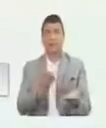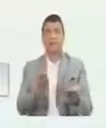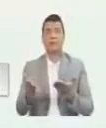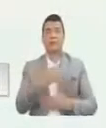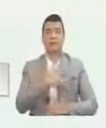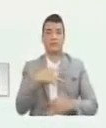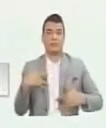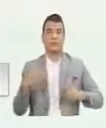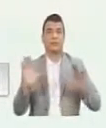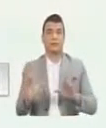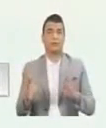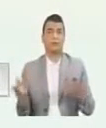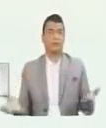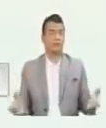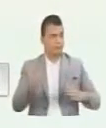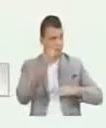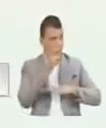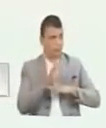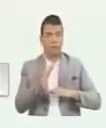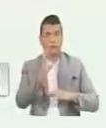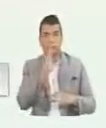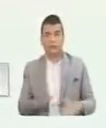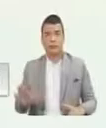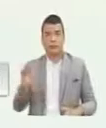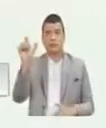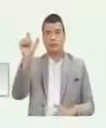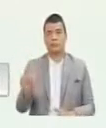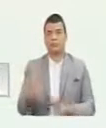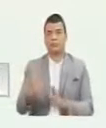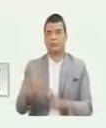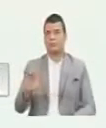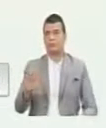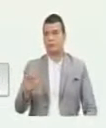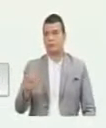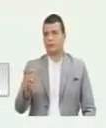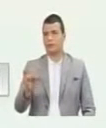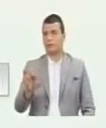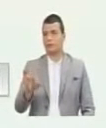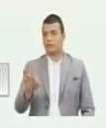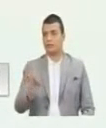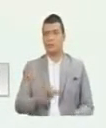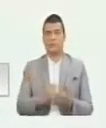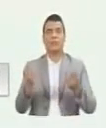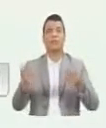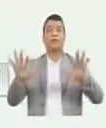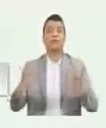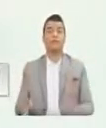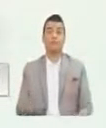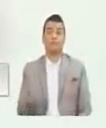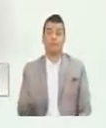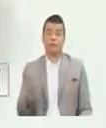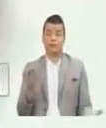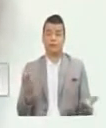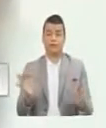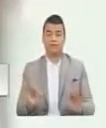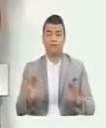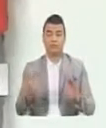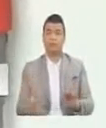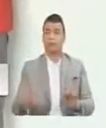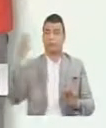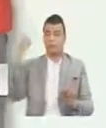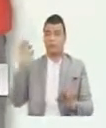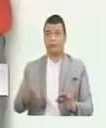salud. Según el Contralor General Edgardo Maya Villazón, estas pérdidas se deben al mal manejo en el pasado, lo que